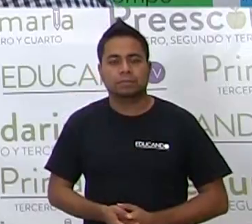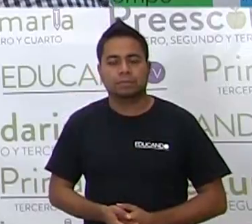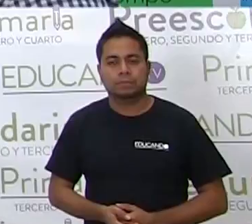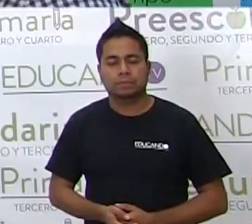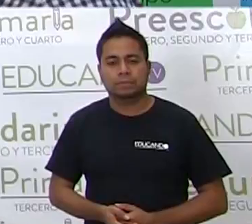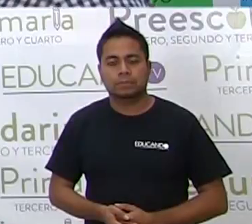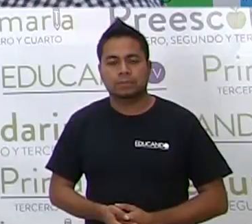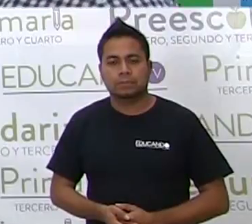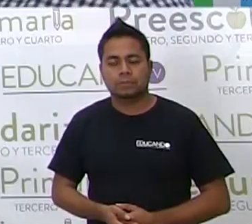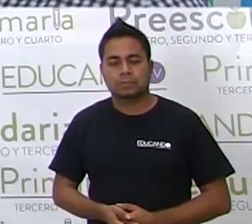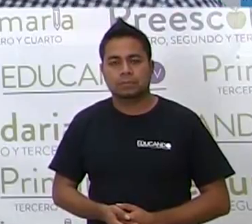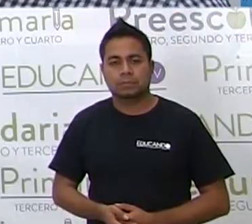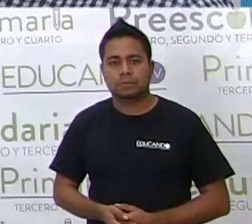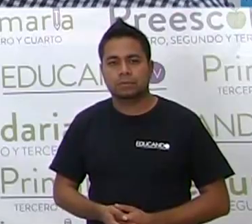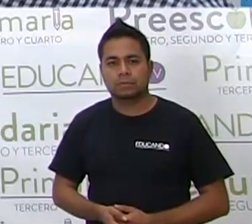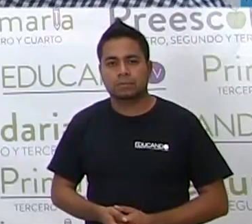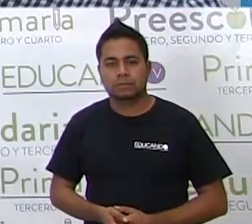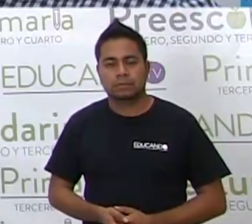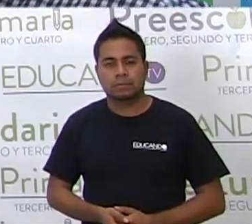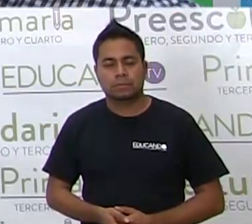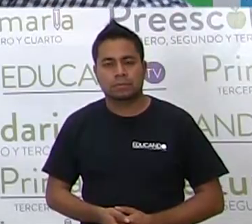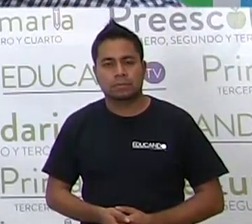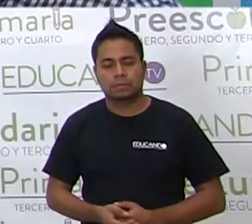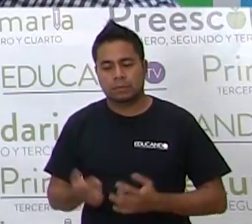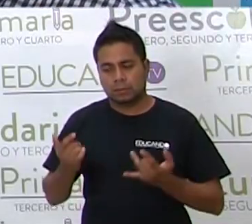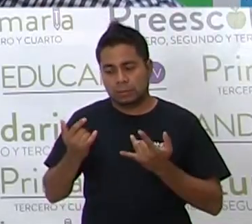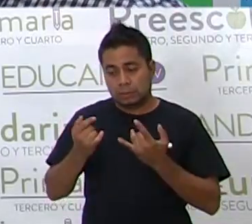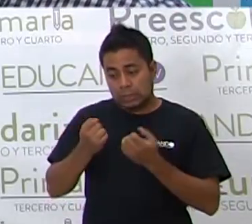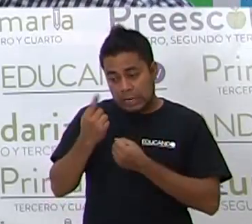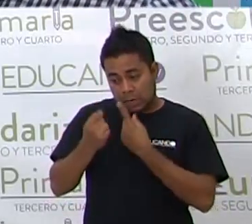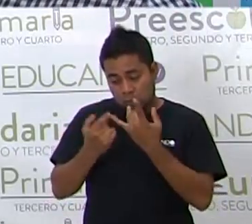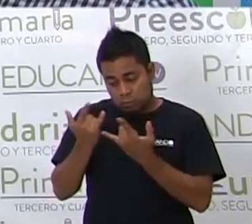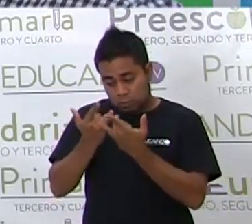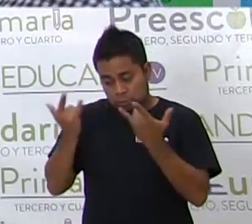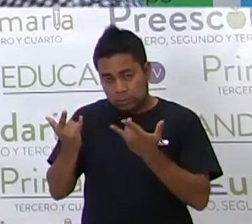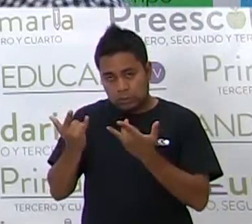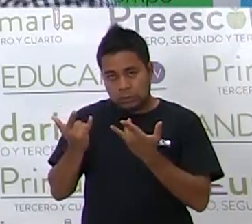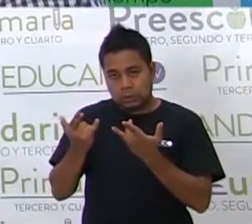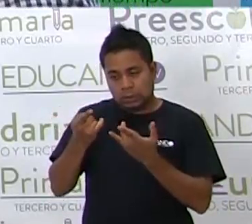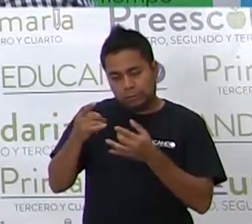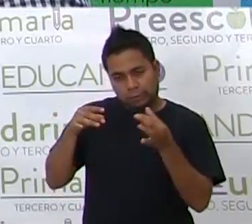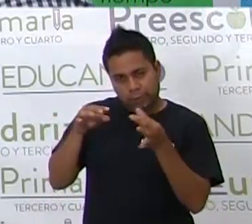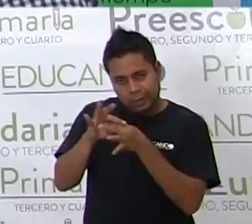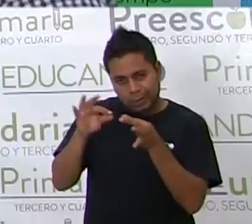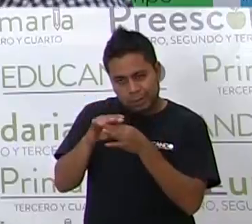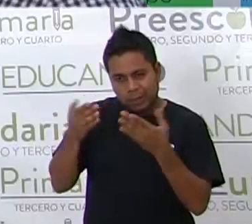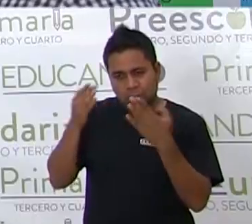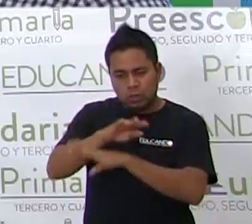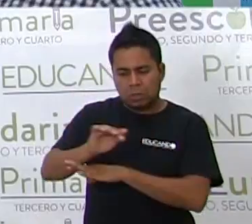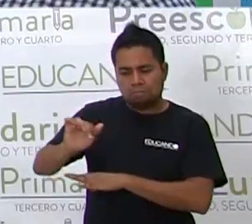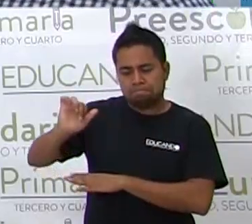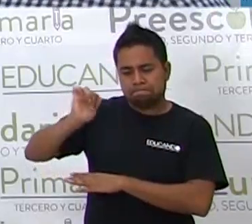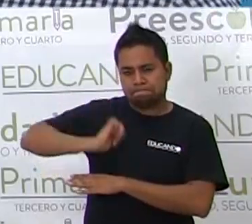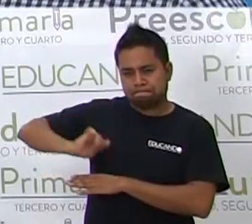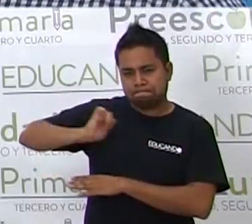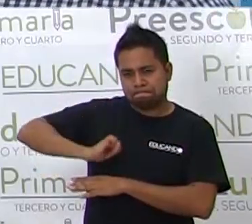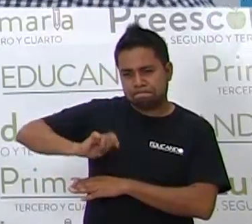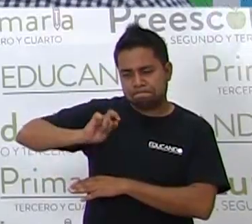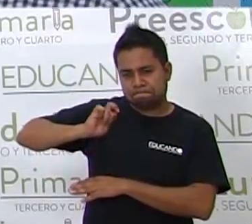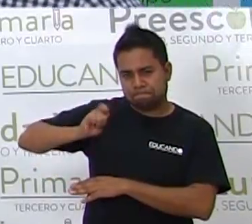algunos relatos nos van a hablar del tiempo histórico. Cuando hablamos del tiempo histórico,